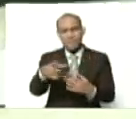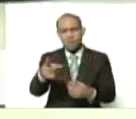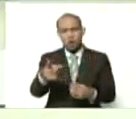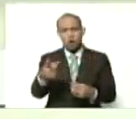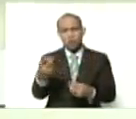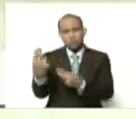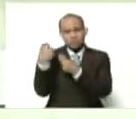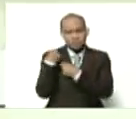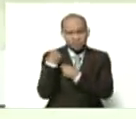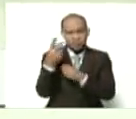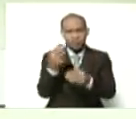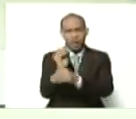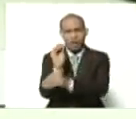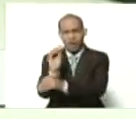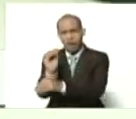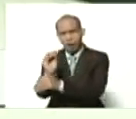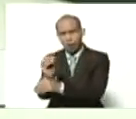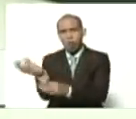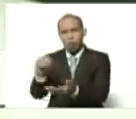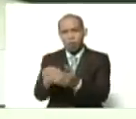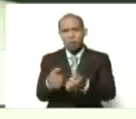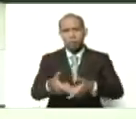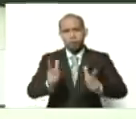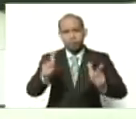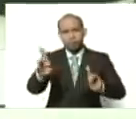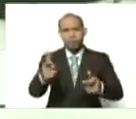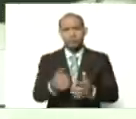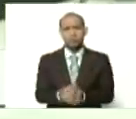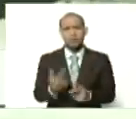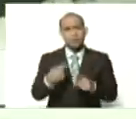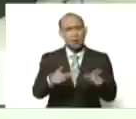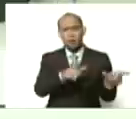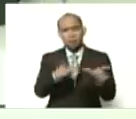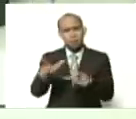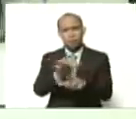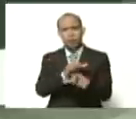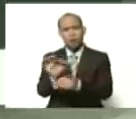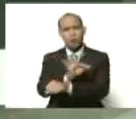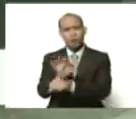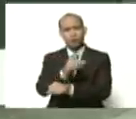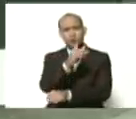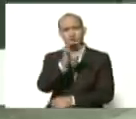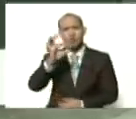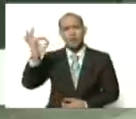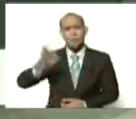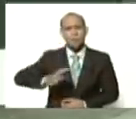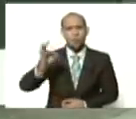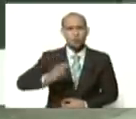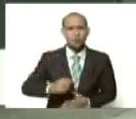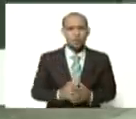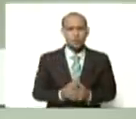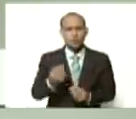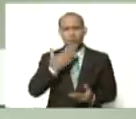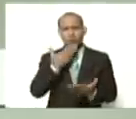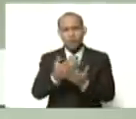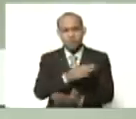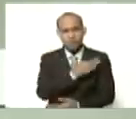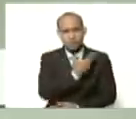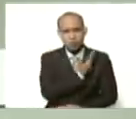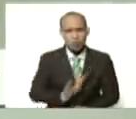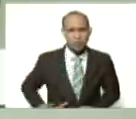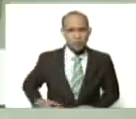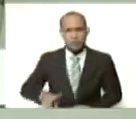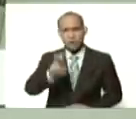mantenimientos pudiesen reactivar nuevamente estos equipos, pero ya están en funcionamiento en un 100%, y agradecerle, presidente, una nueva